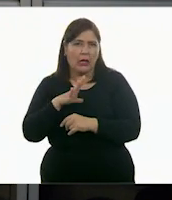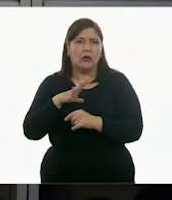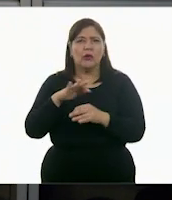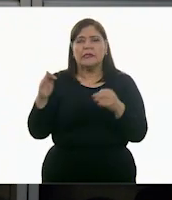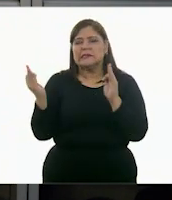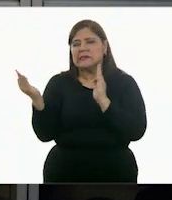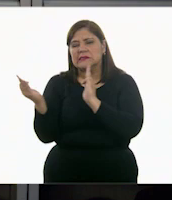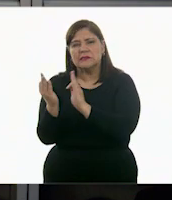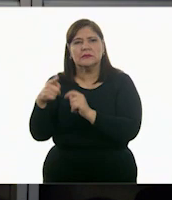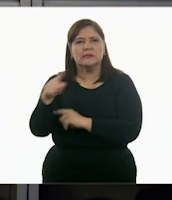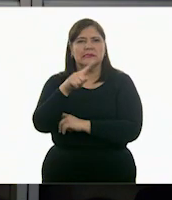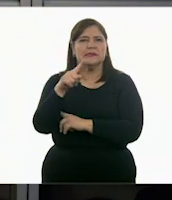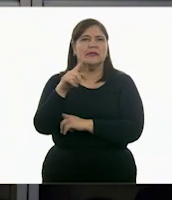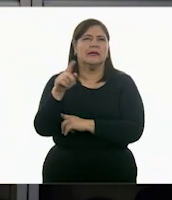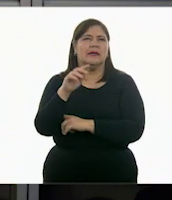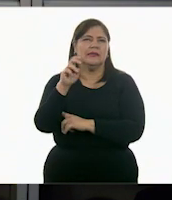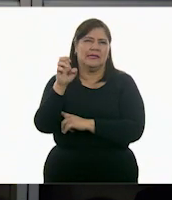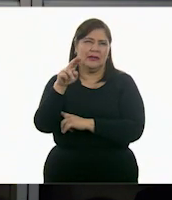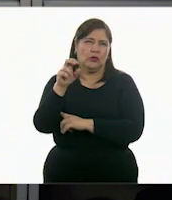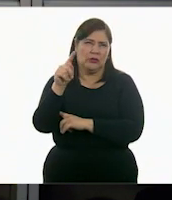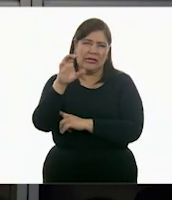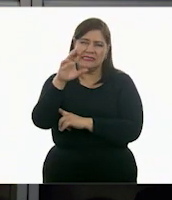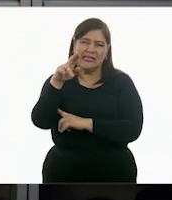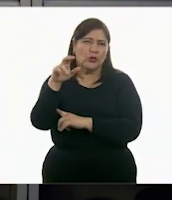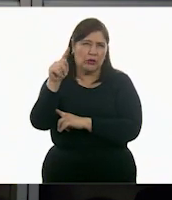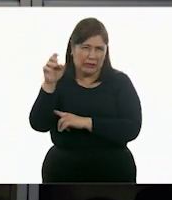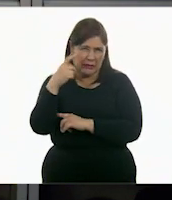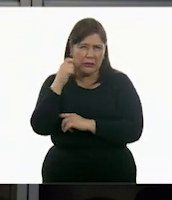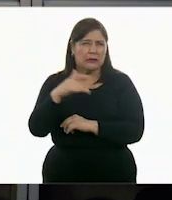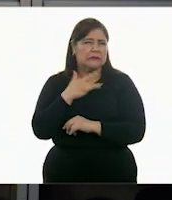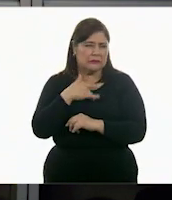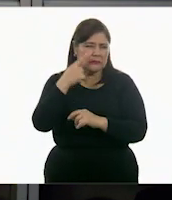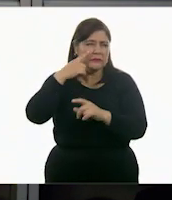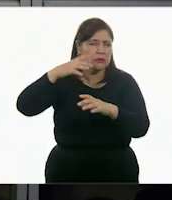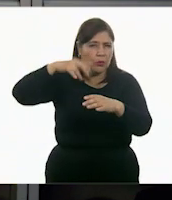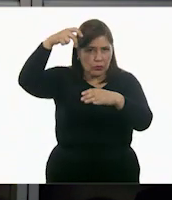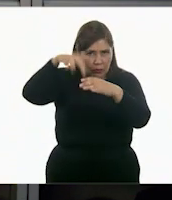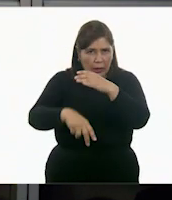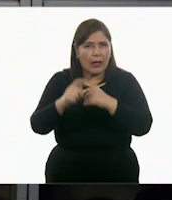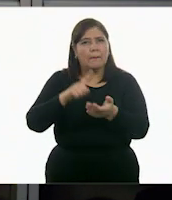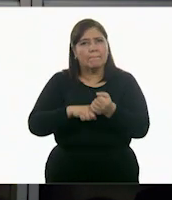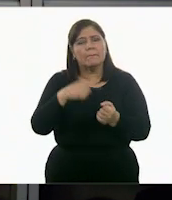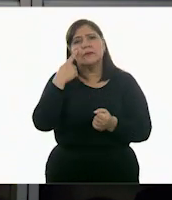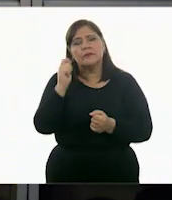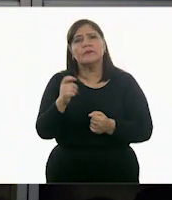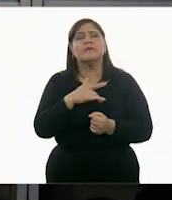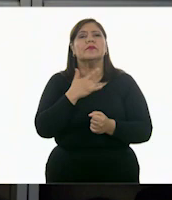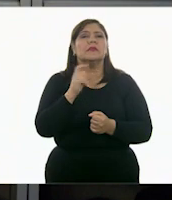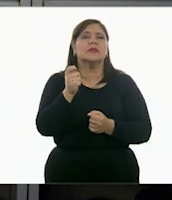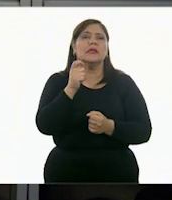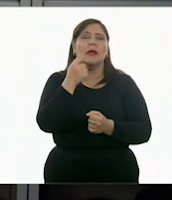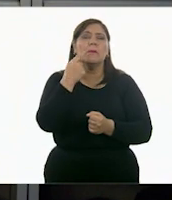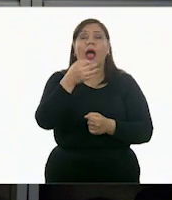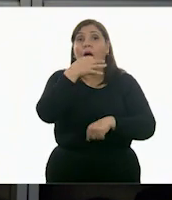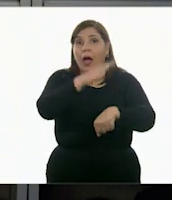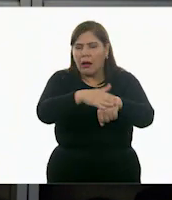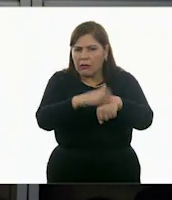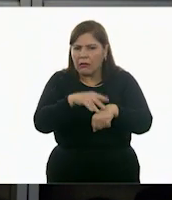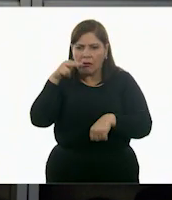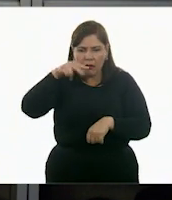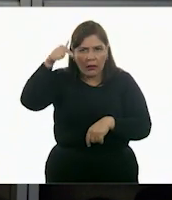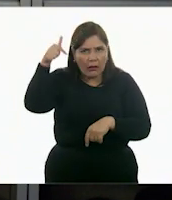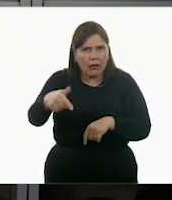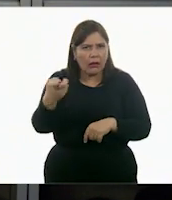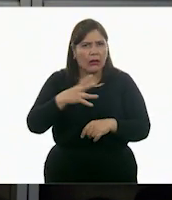sitios arqueológicos. Entonces fue cuando nos pasaron pues, el aviso de un esqueleto en una situación muy diferente, en un contexto